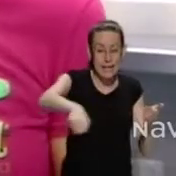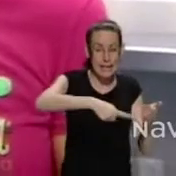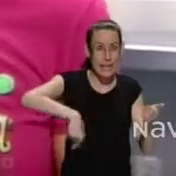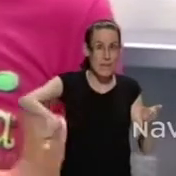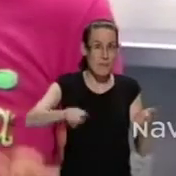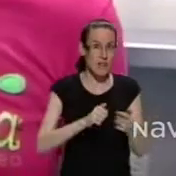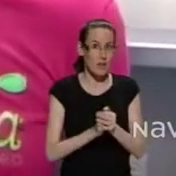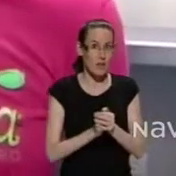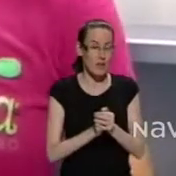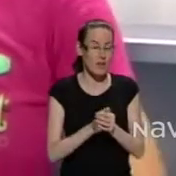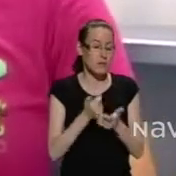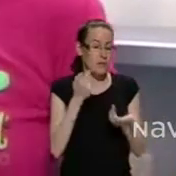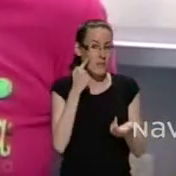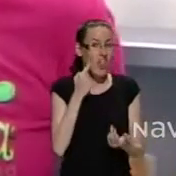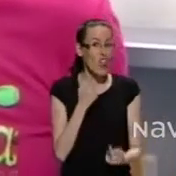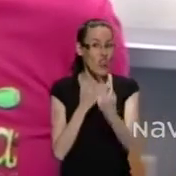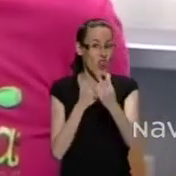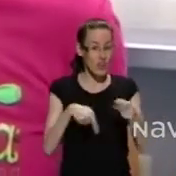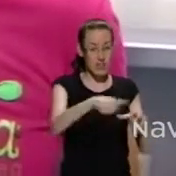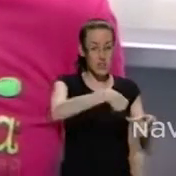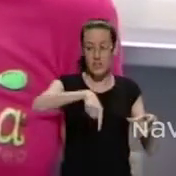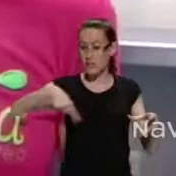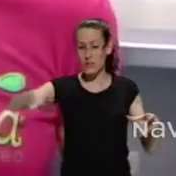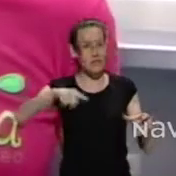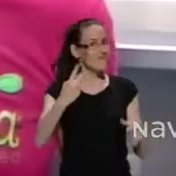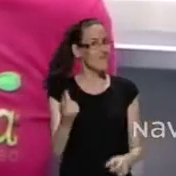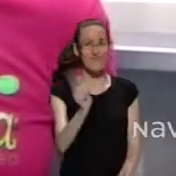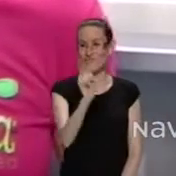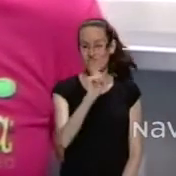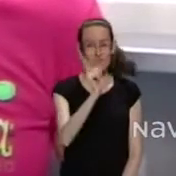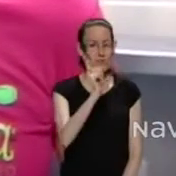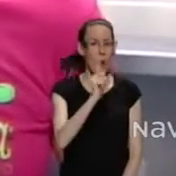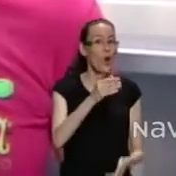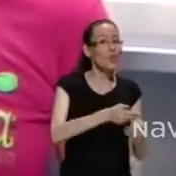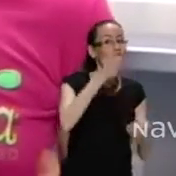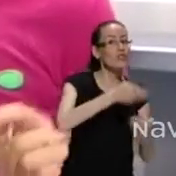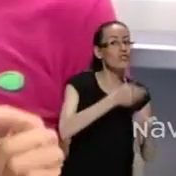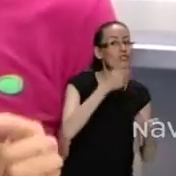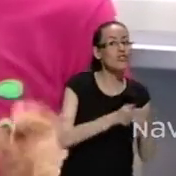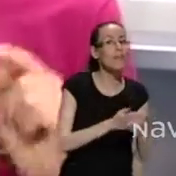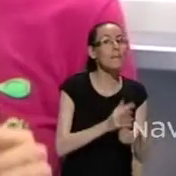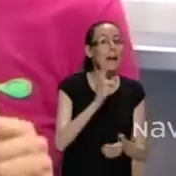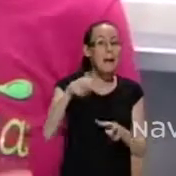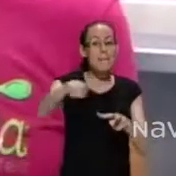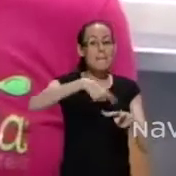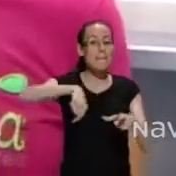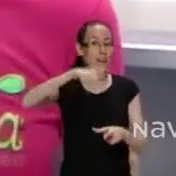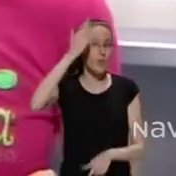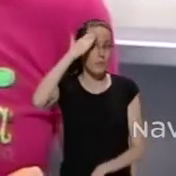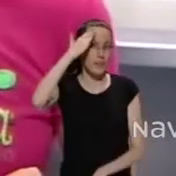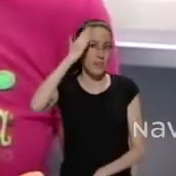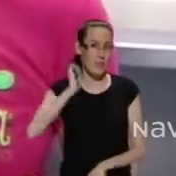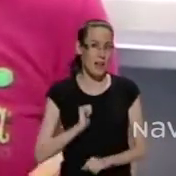platos, lo que tenemos es una sopa y un plato principal, diríamos. Y eso sí, el postre lo